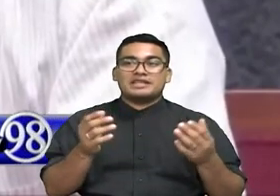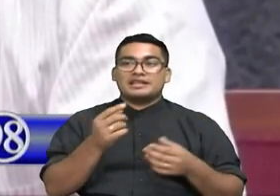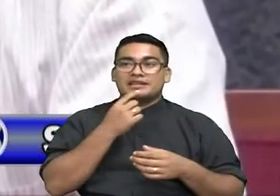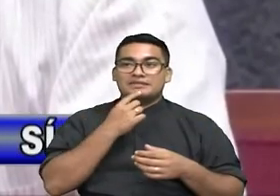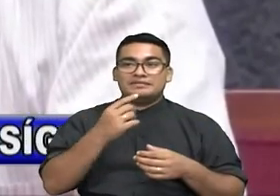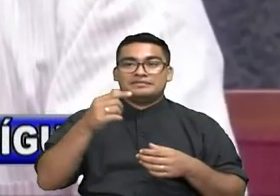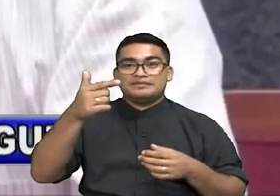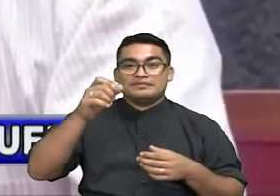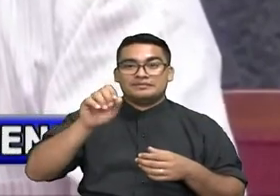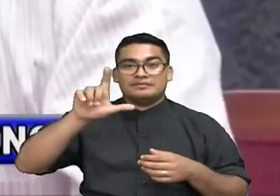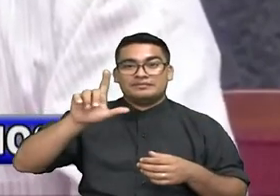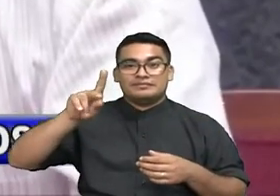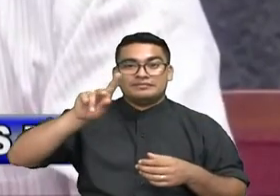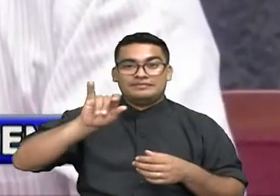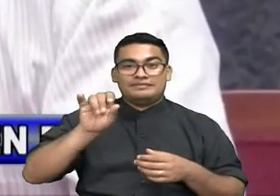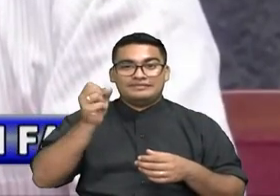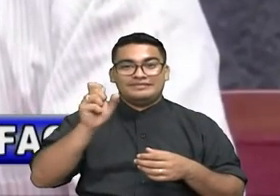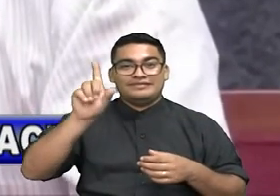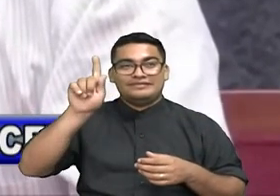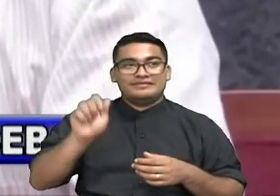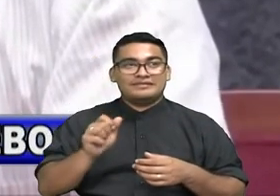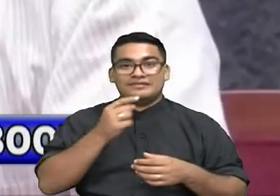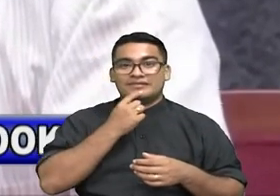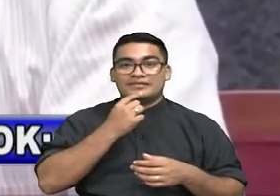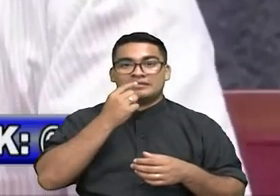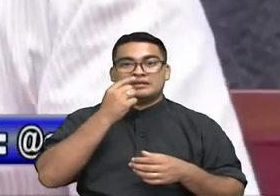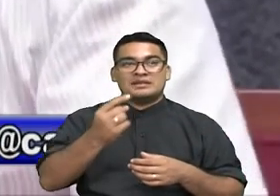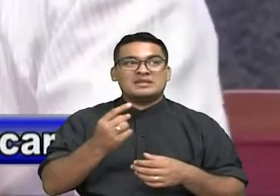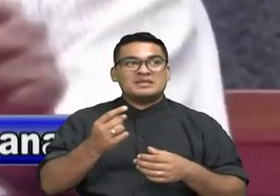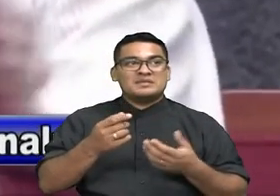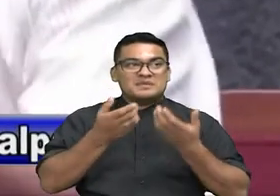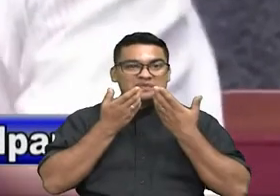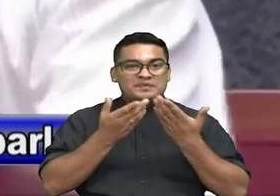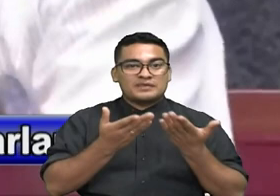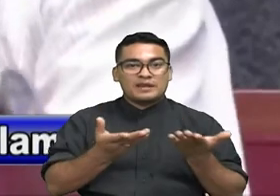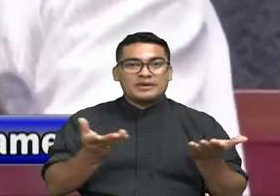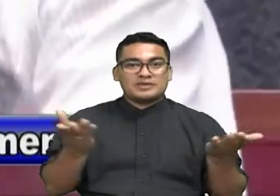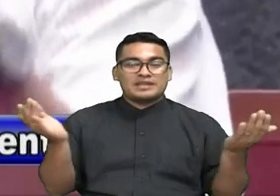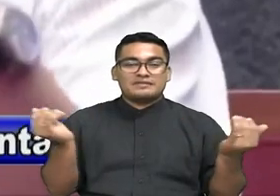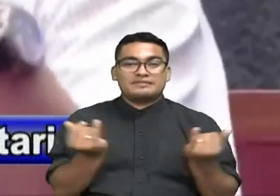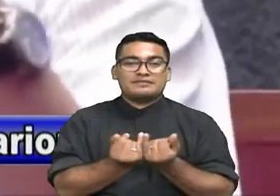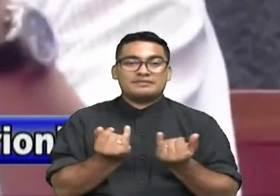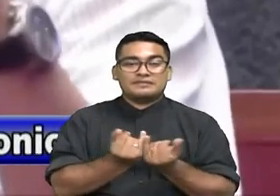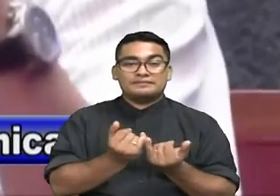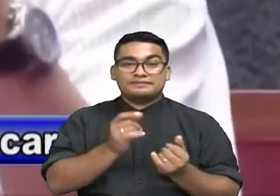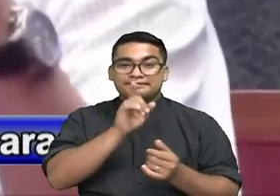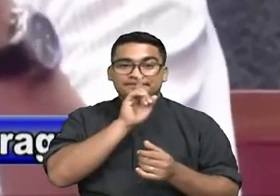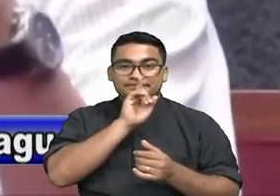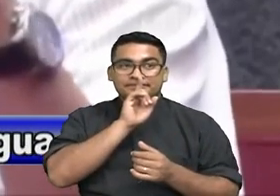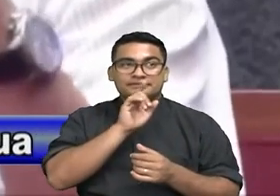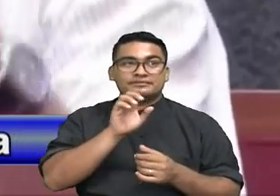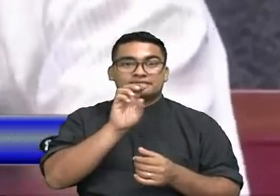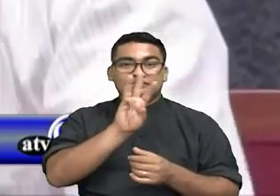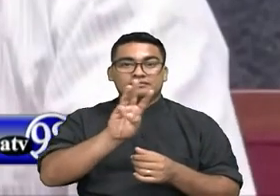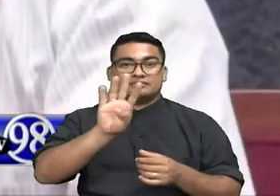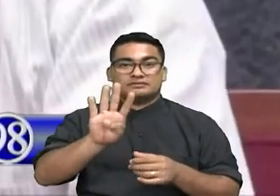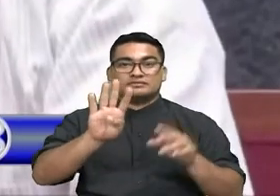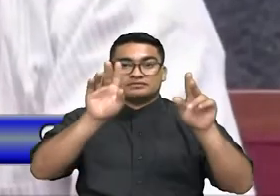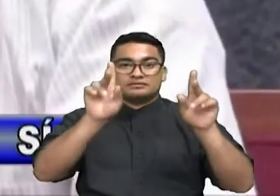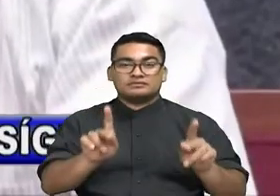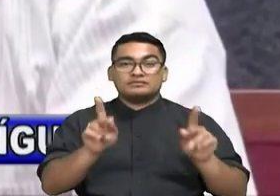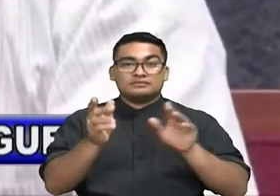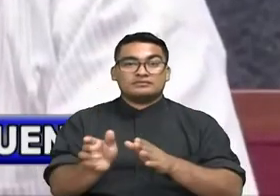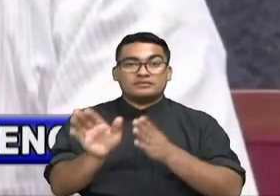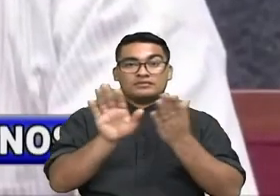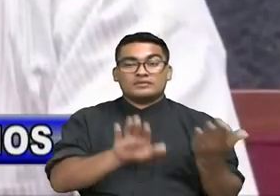golpistas comienza a aflorar, al tiempo que denunció el silencio institucional ante los más de 34 fallecidos tras el